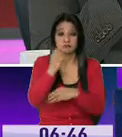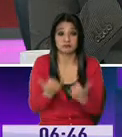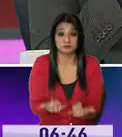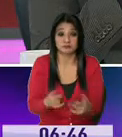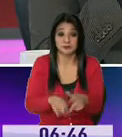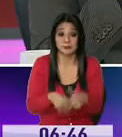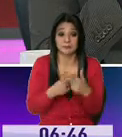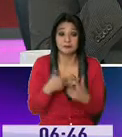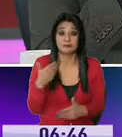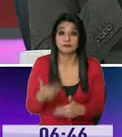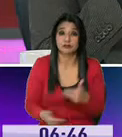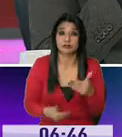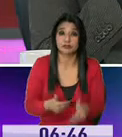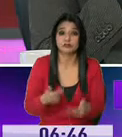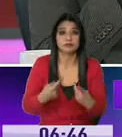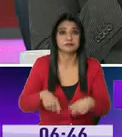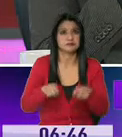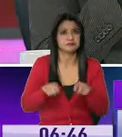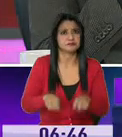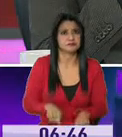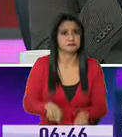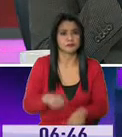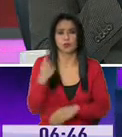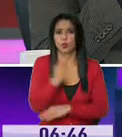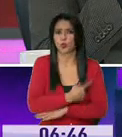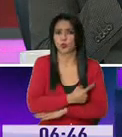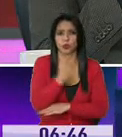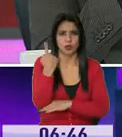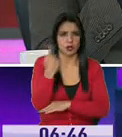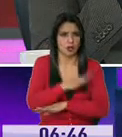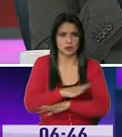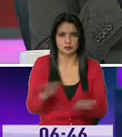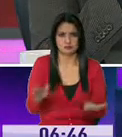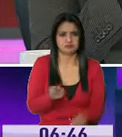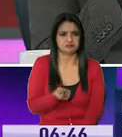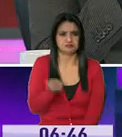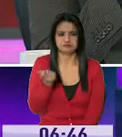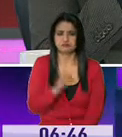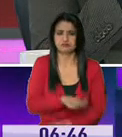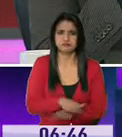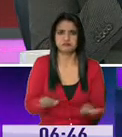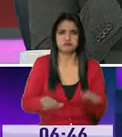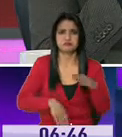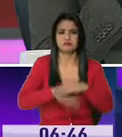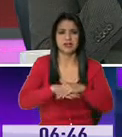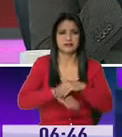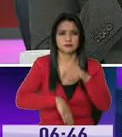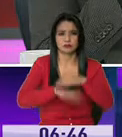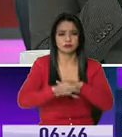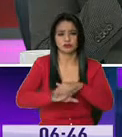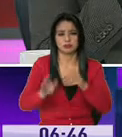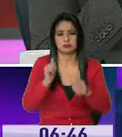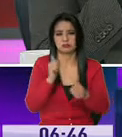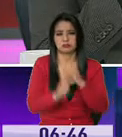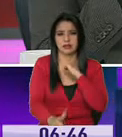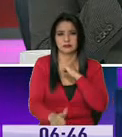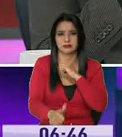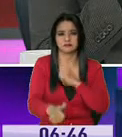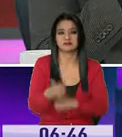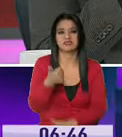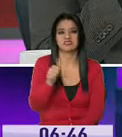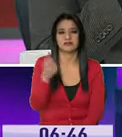ley. Pero sin embargo, él no puede hacer todas las cosas que quisiera porque tiene un órgano colegiado encima que se llama el Consejo